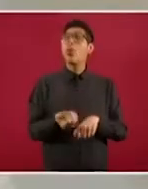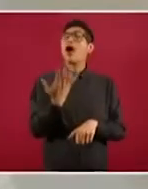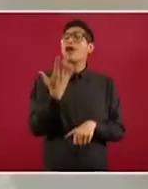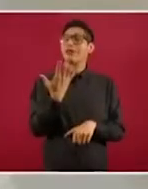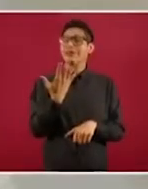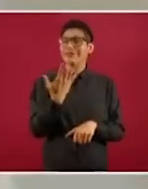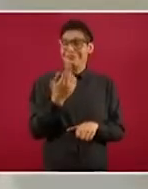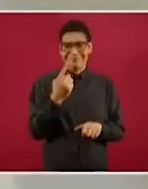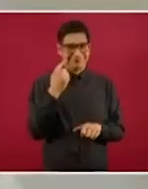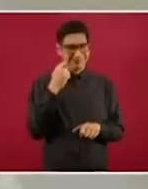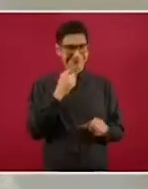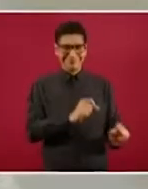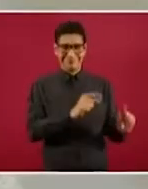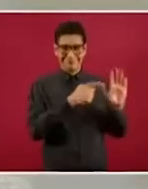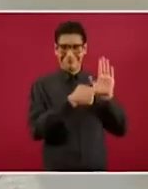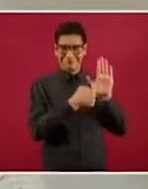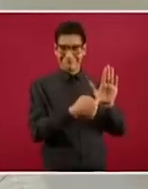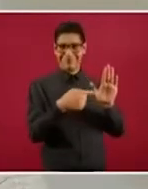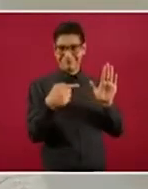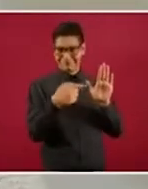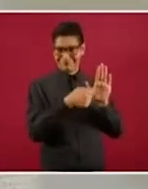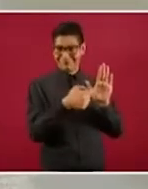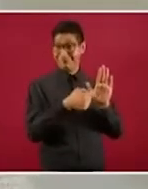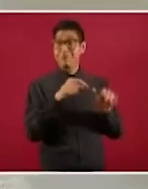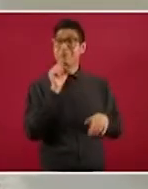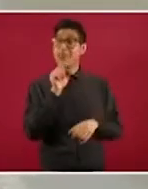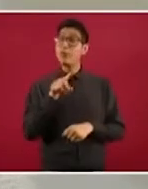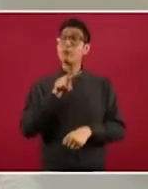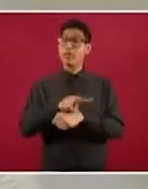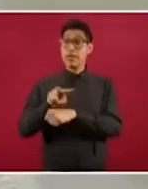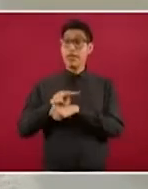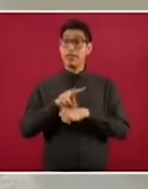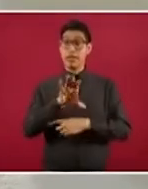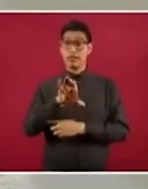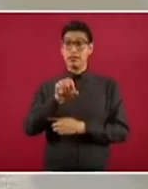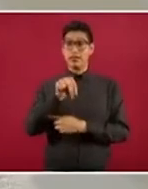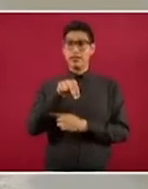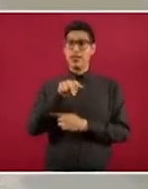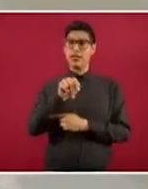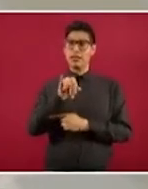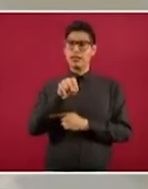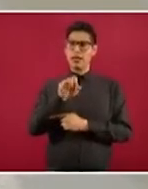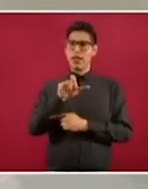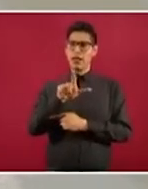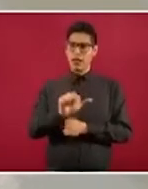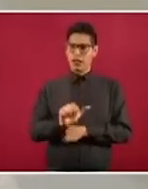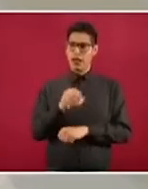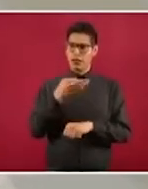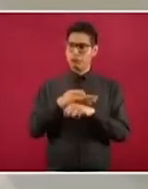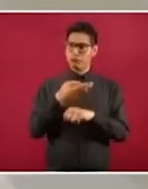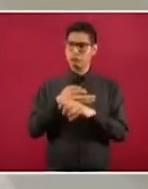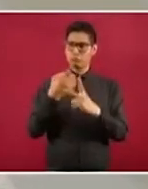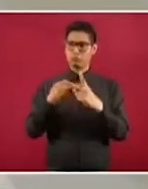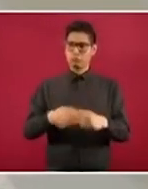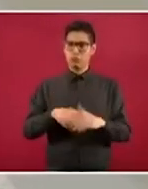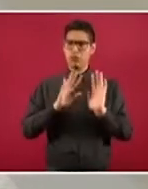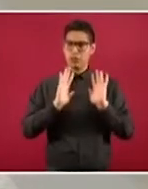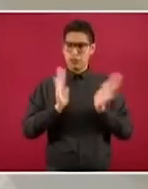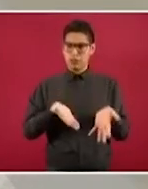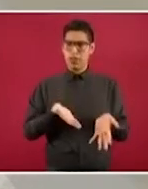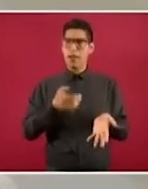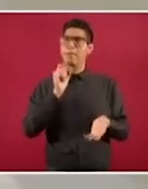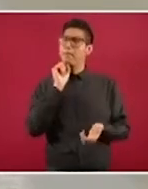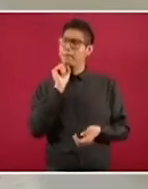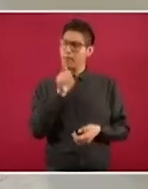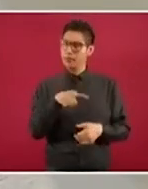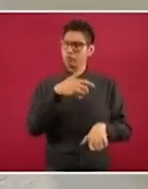momento. La vigilancia centinela empieza ahora y van a verse